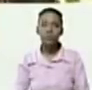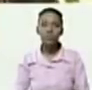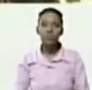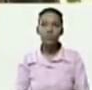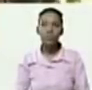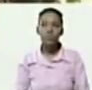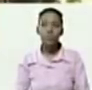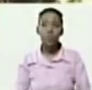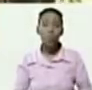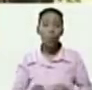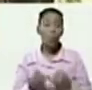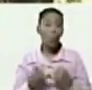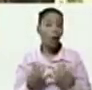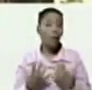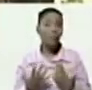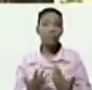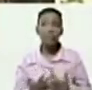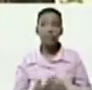¿Cuántas